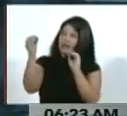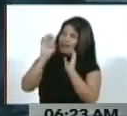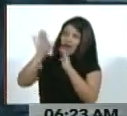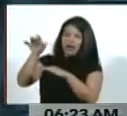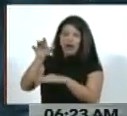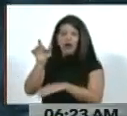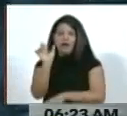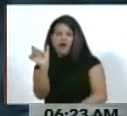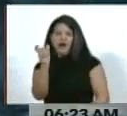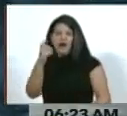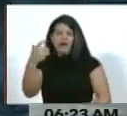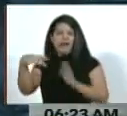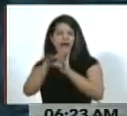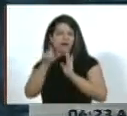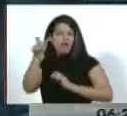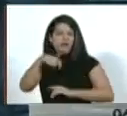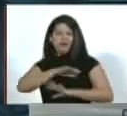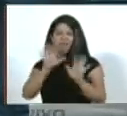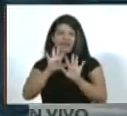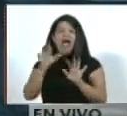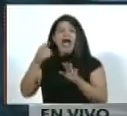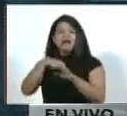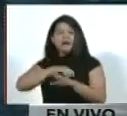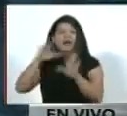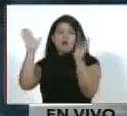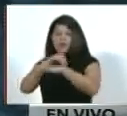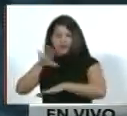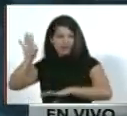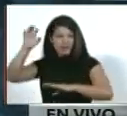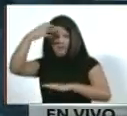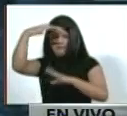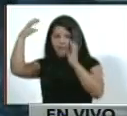Ya la España había sido invadida por